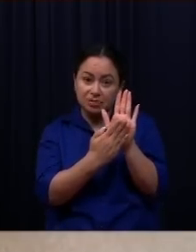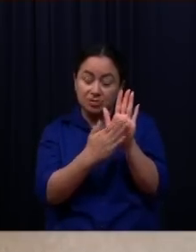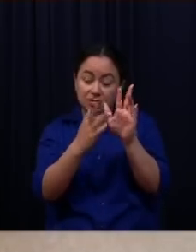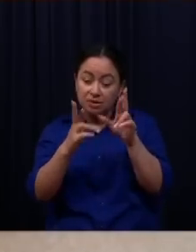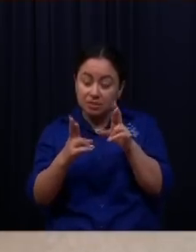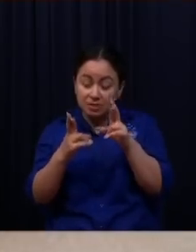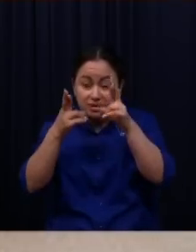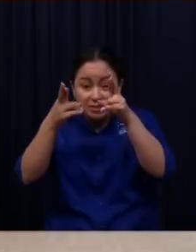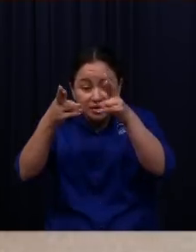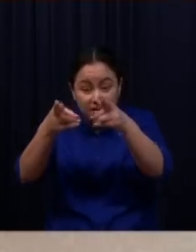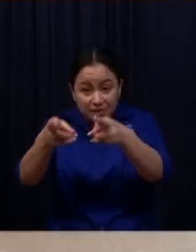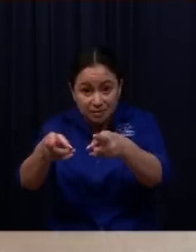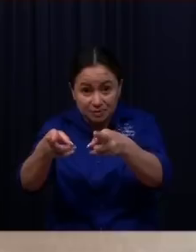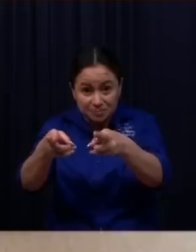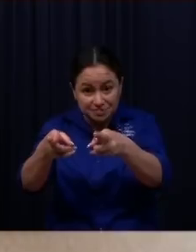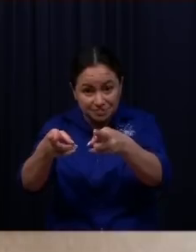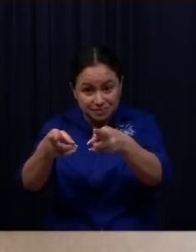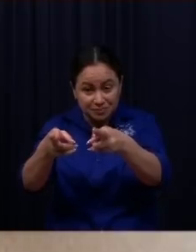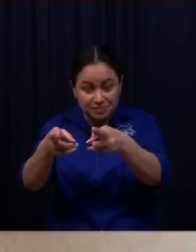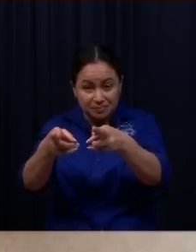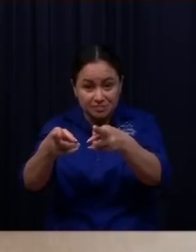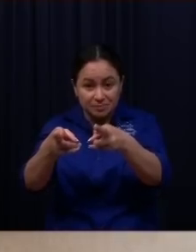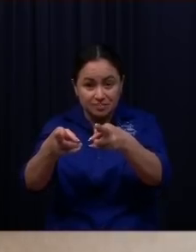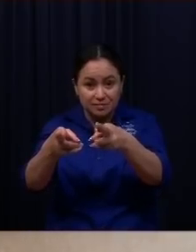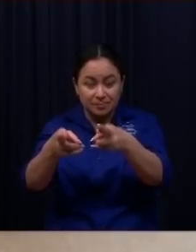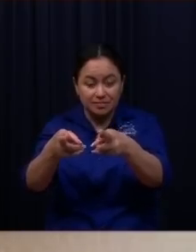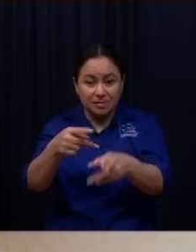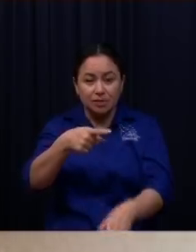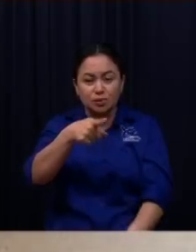lo dejó heredero universal, ¿usted qué hace?